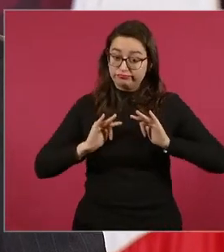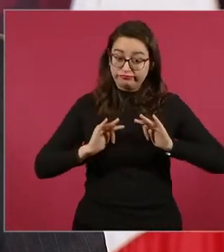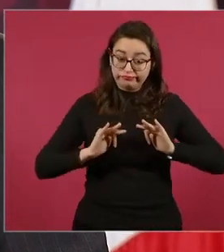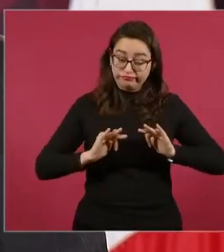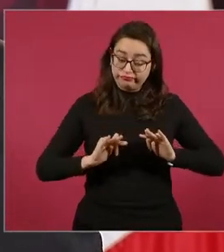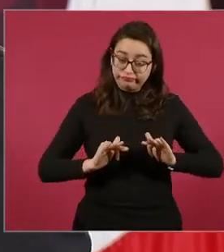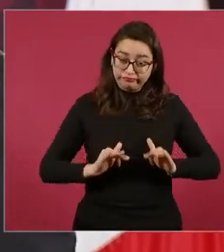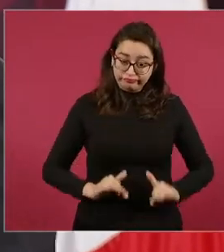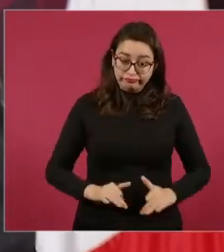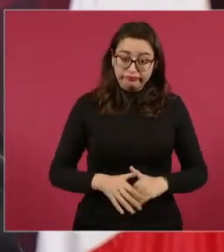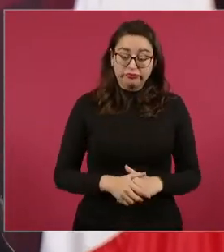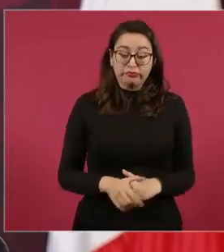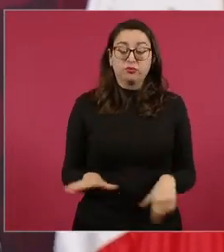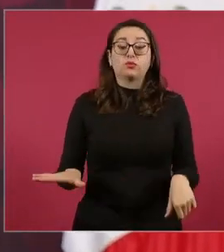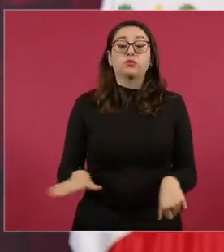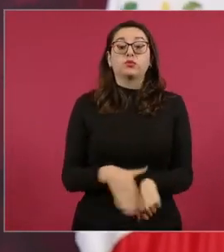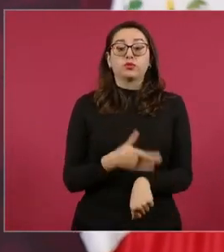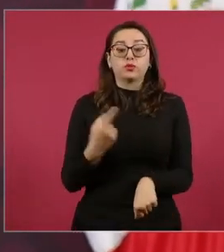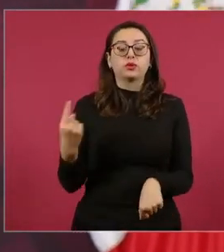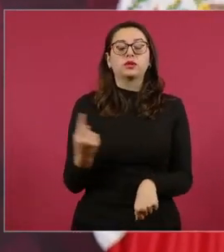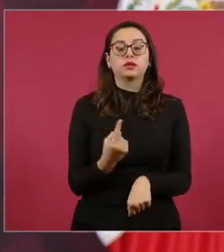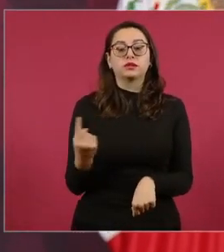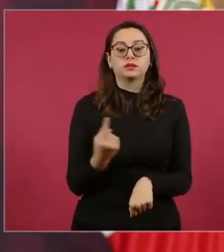se metió este organismo,